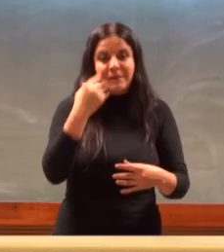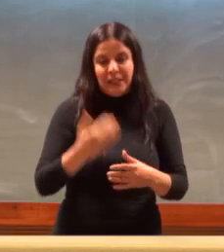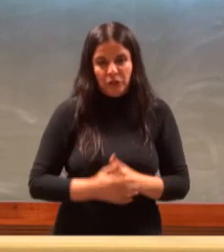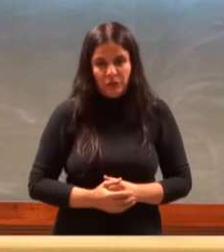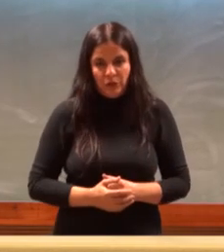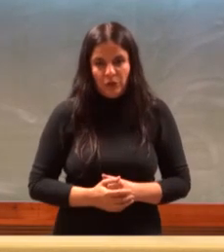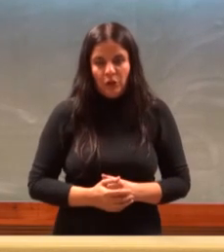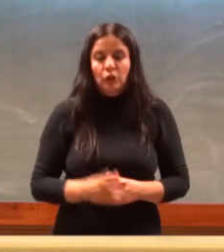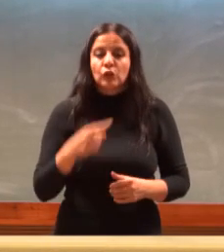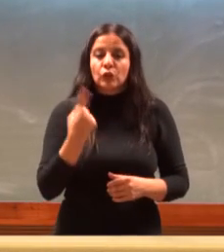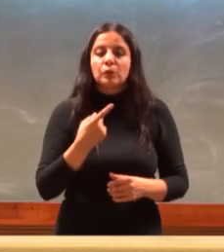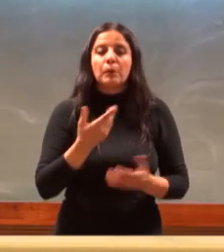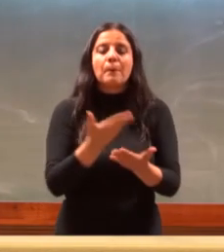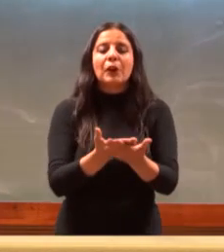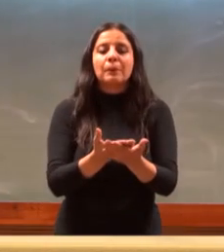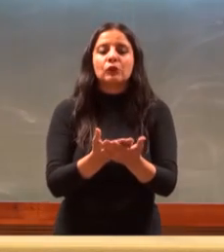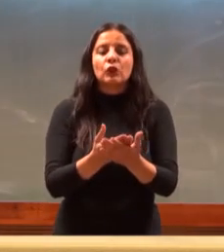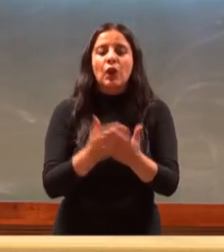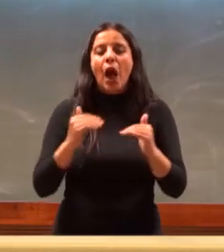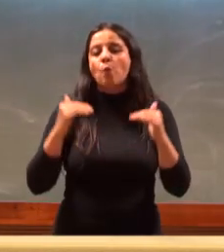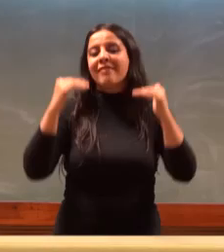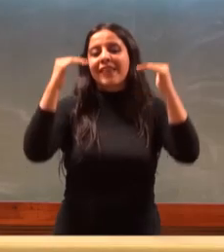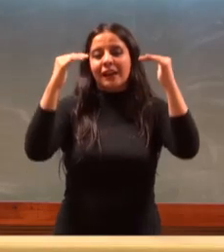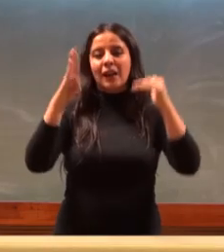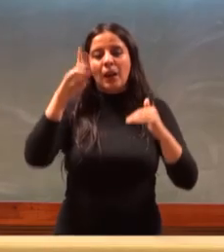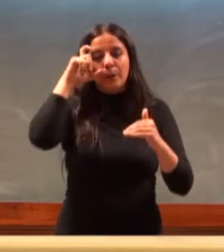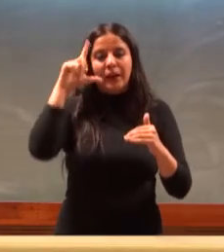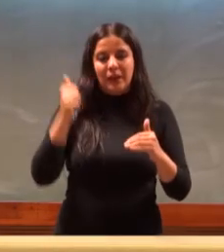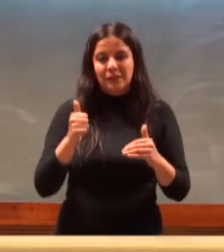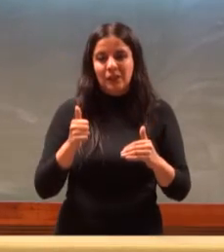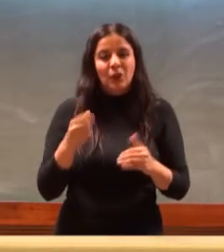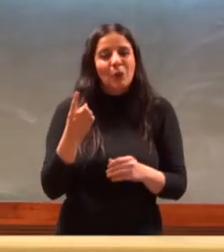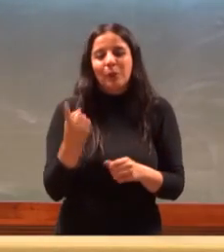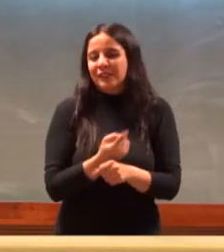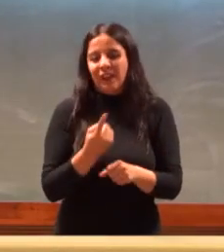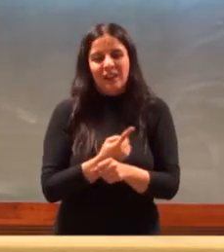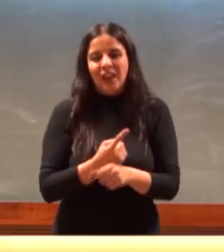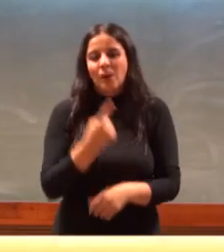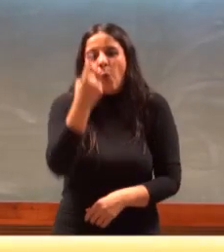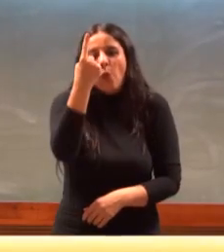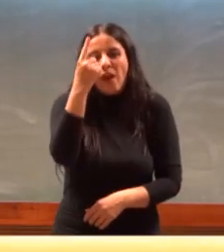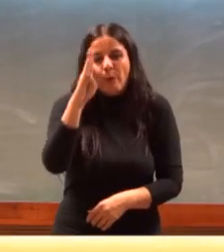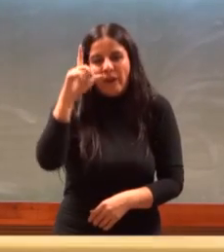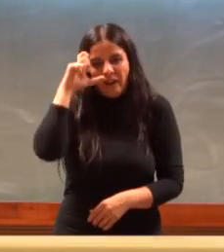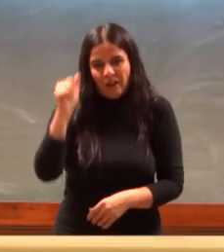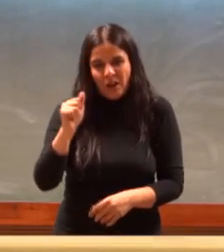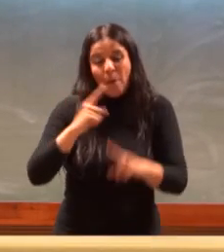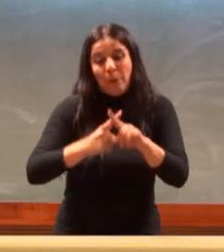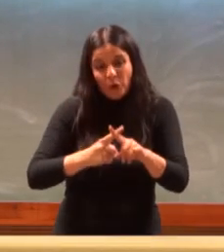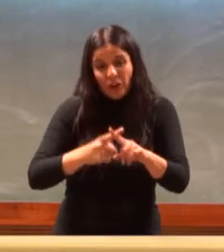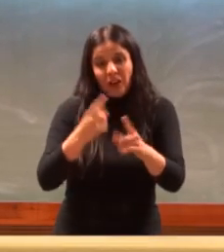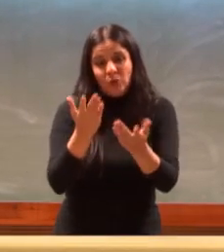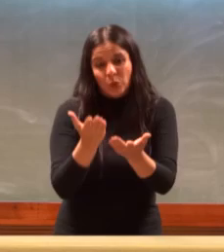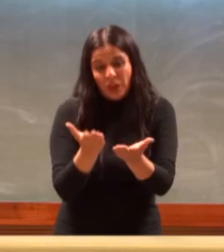cantidad de becas de iniciación a la investigación no puede ser que hace años que la facultad viene dando solo una beca por estudiante por carrera e inclusive para derechos